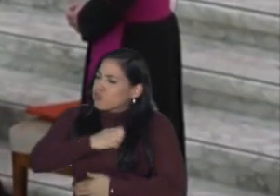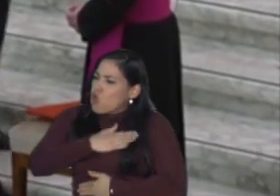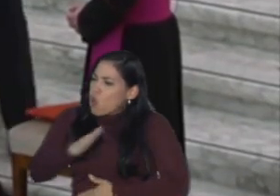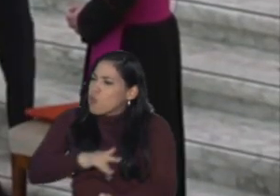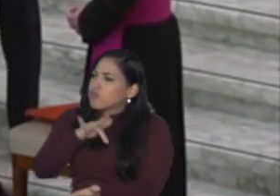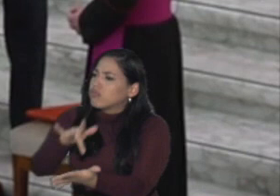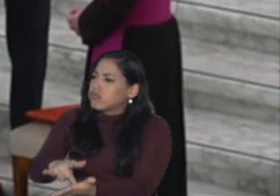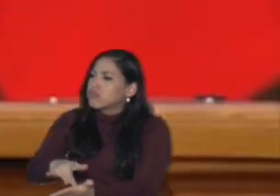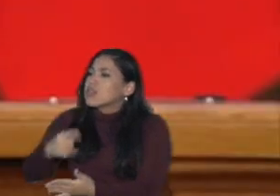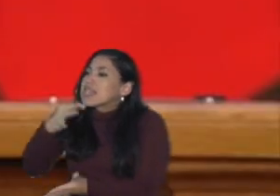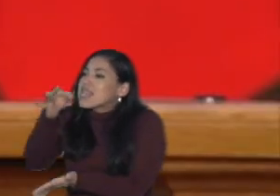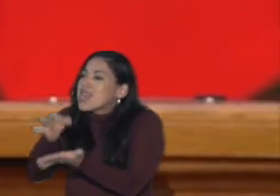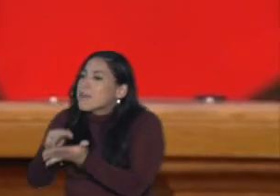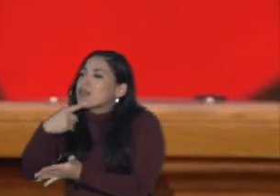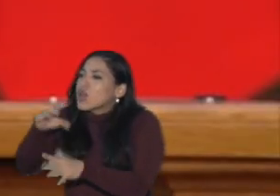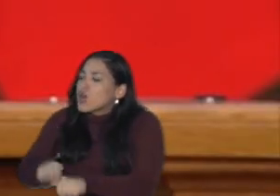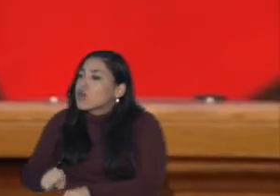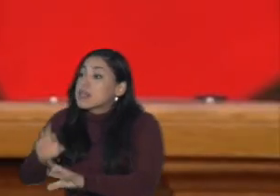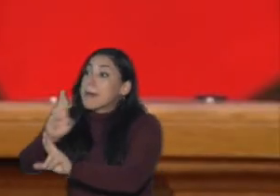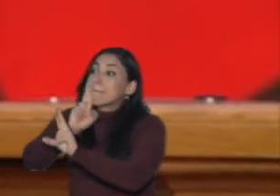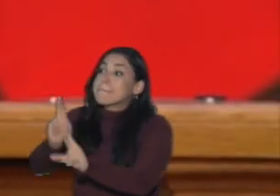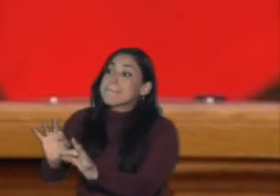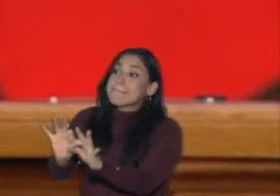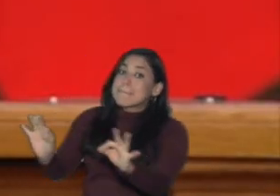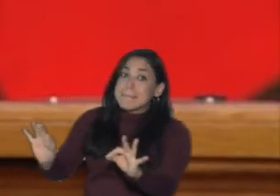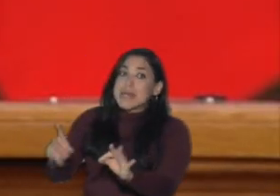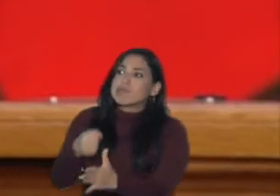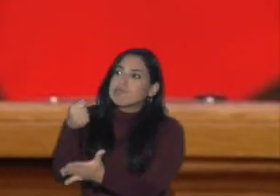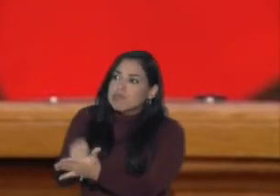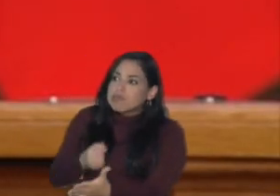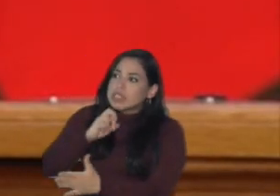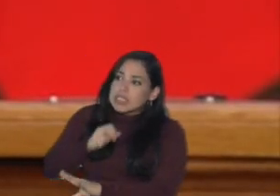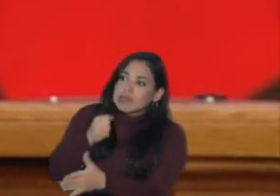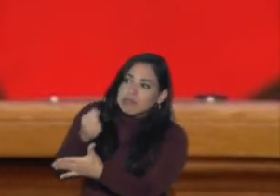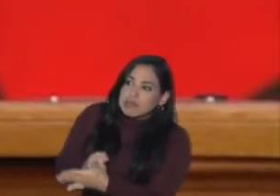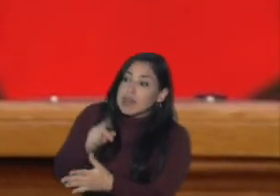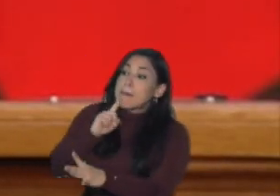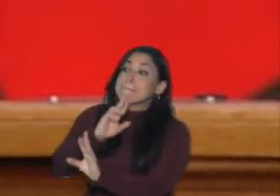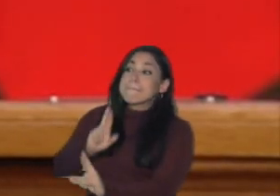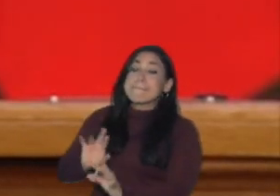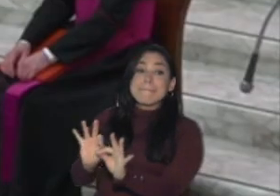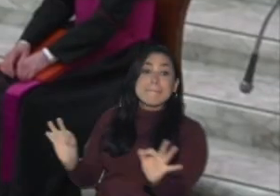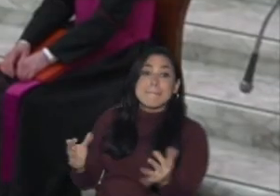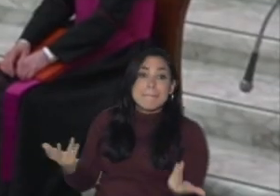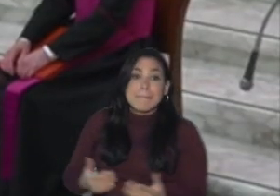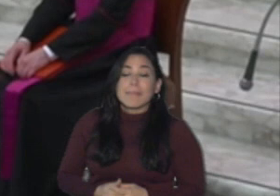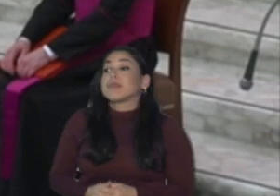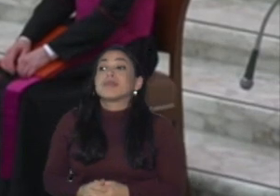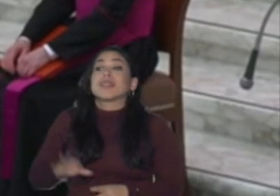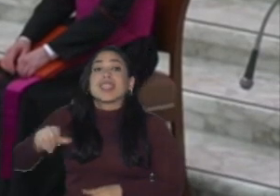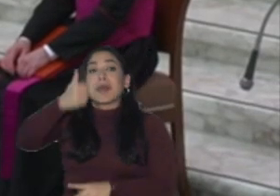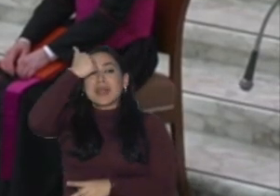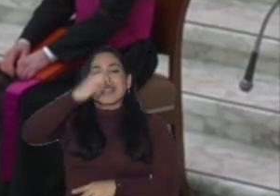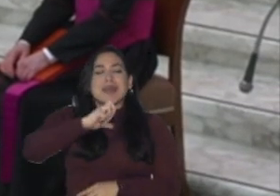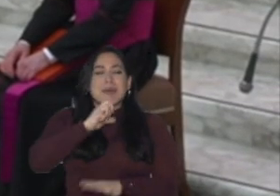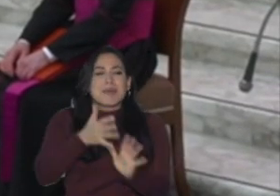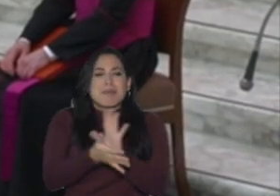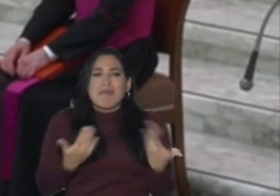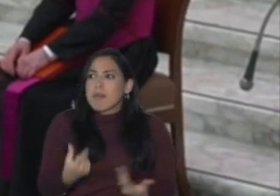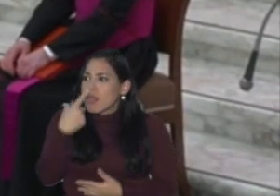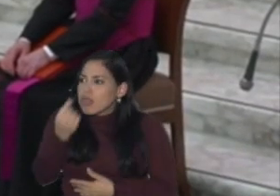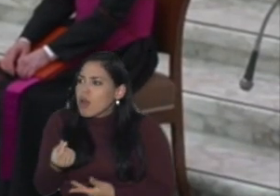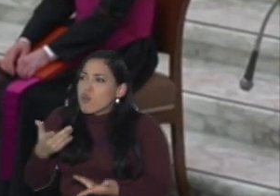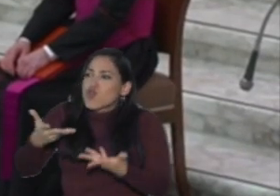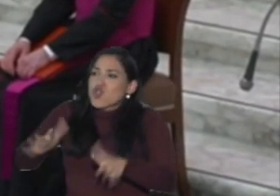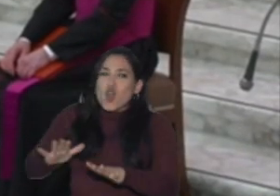dispuesto a ir a Moscú, pero este sigue sin respuesta pese a la insistencia del Vaticano. Para el sumo pontífice, Putin no puede